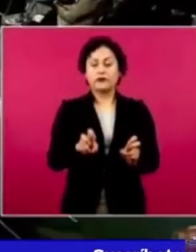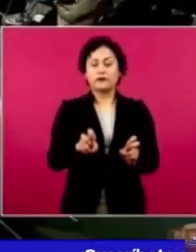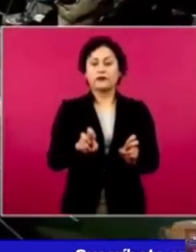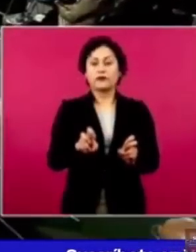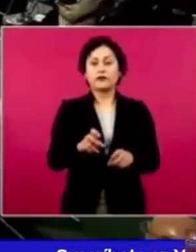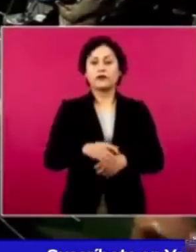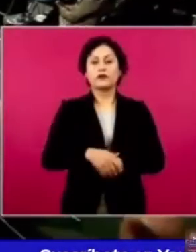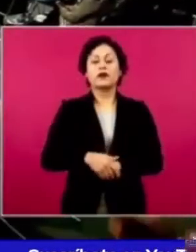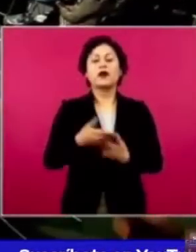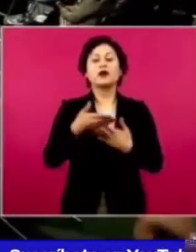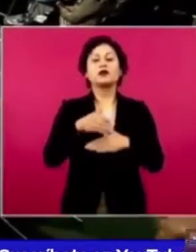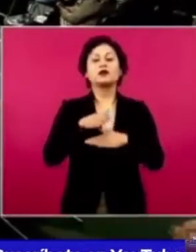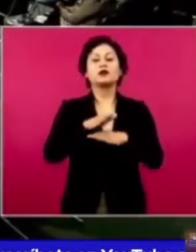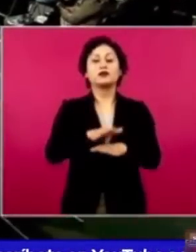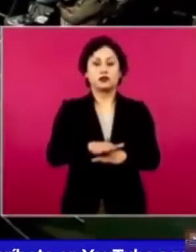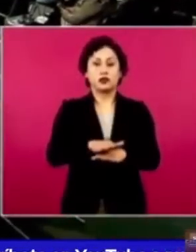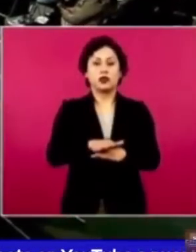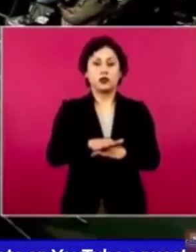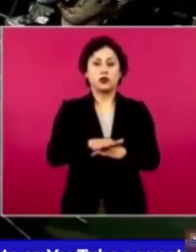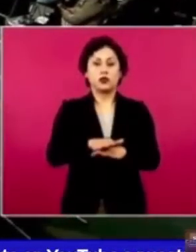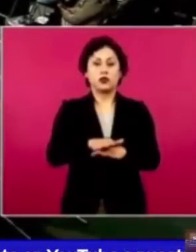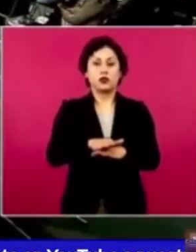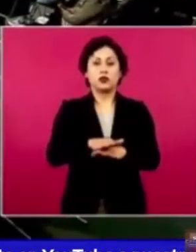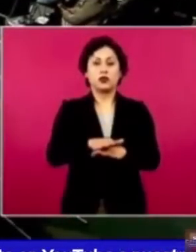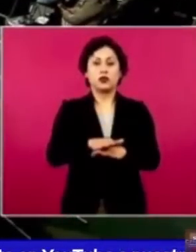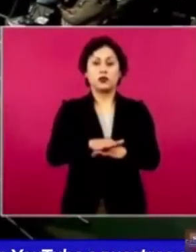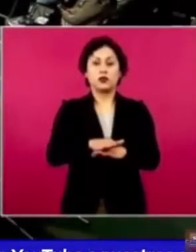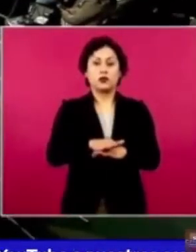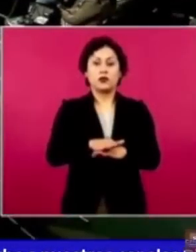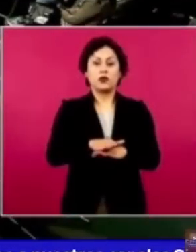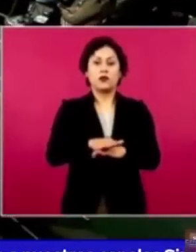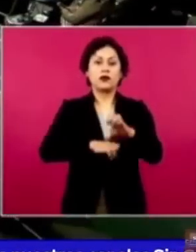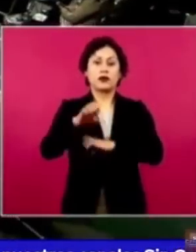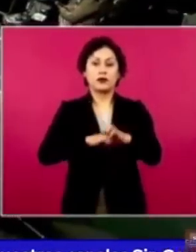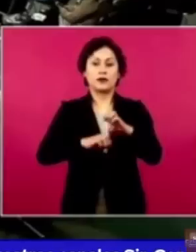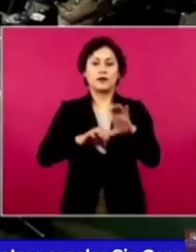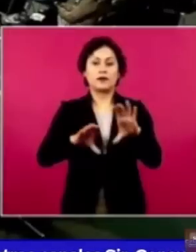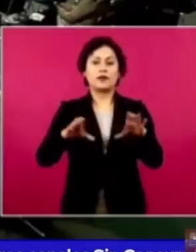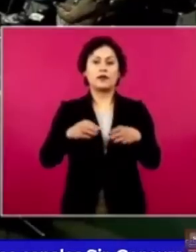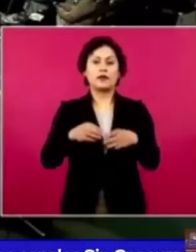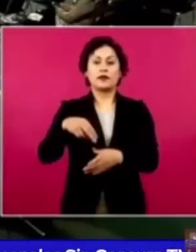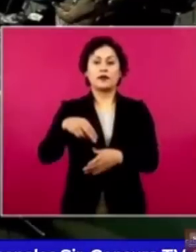Es sobre el caso de la agencia de noticias del Estado Notimex.